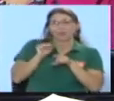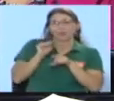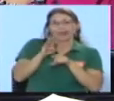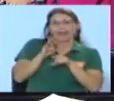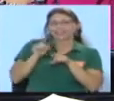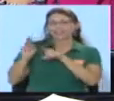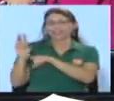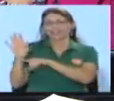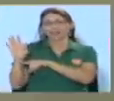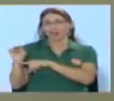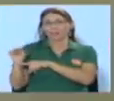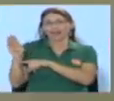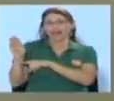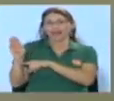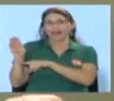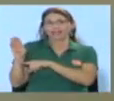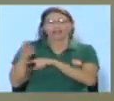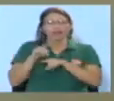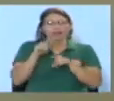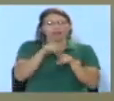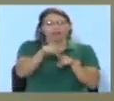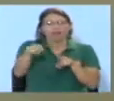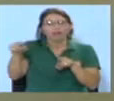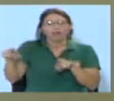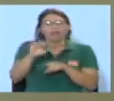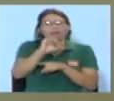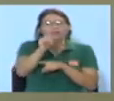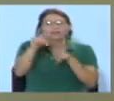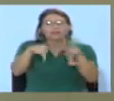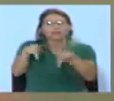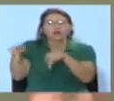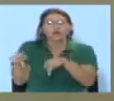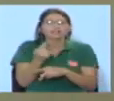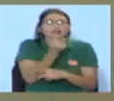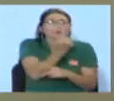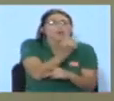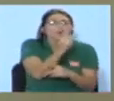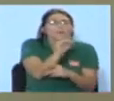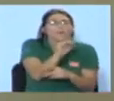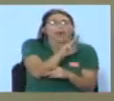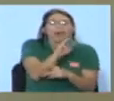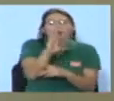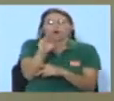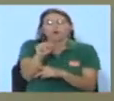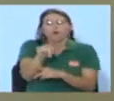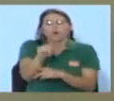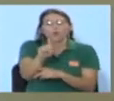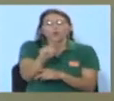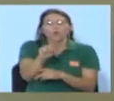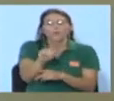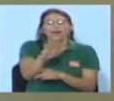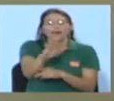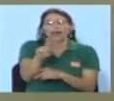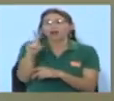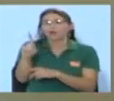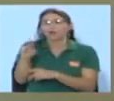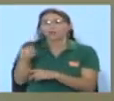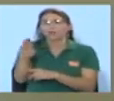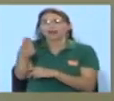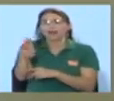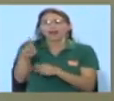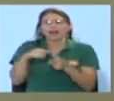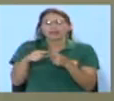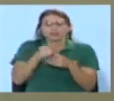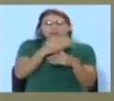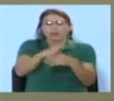si somos más personas, si somos 10 personas, cada uno tiene 1 mega. Y así se va dividiendo hasta que llega a ser tantas personas que